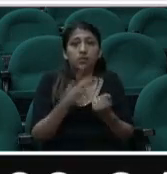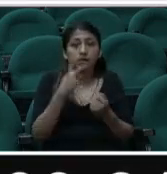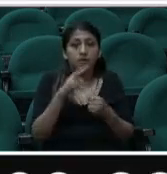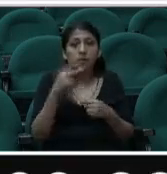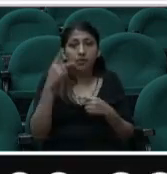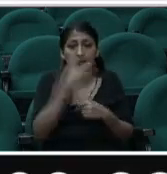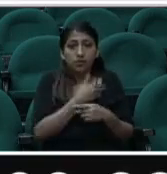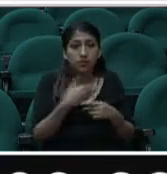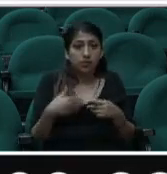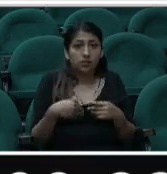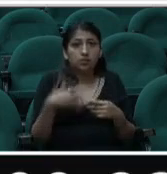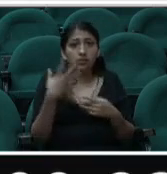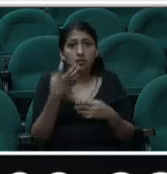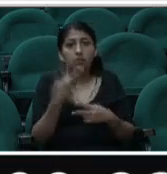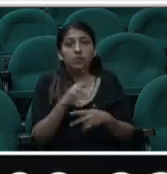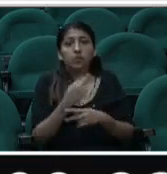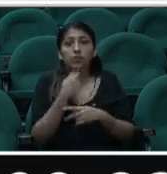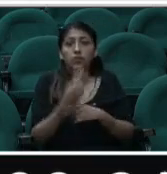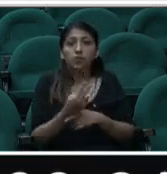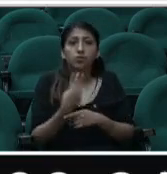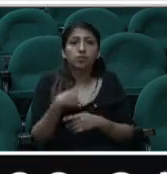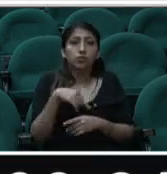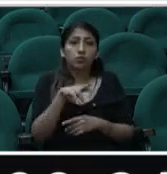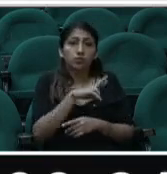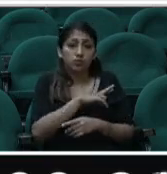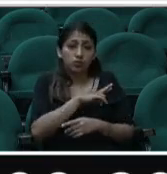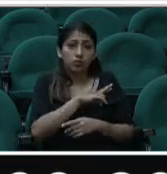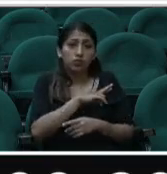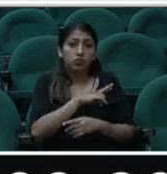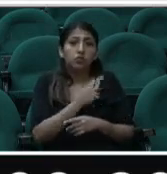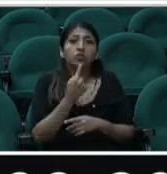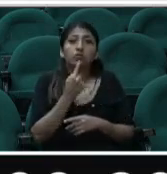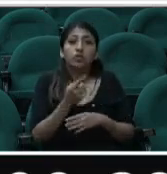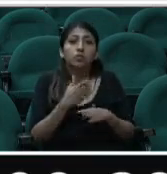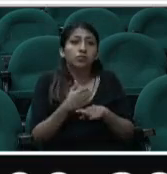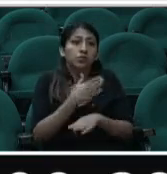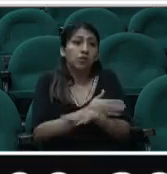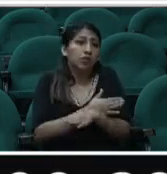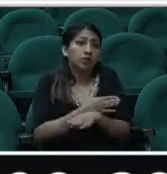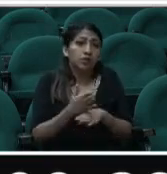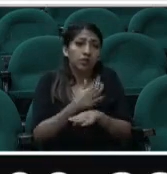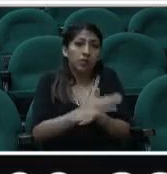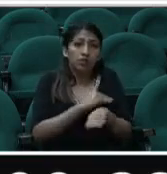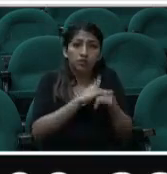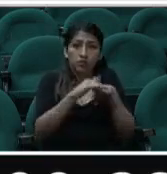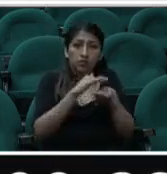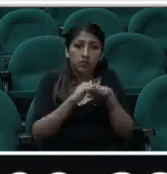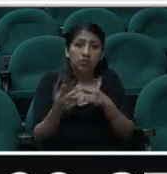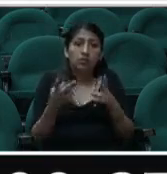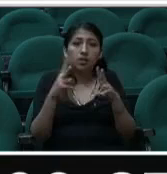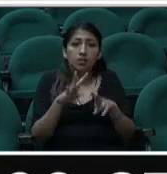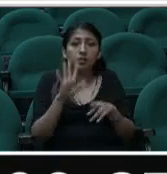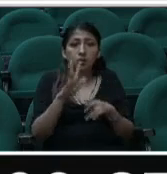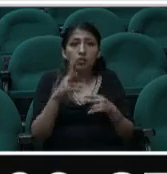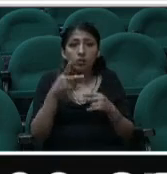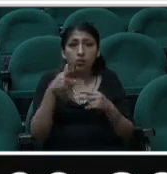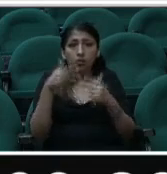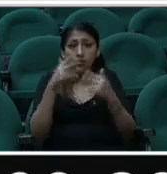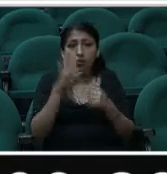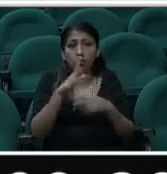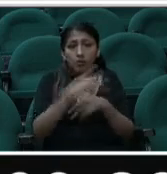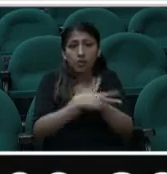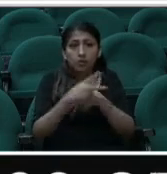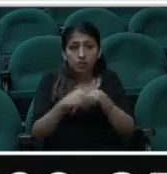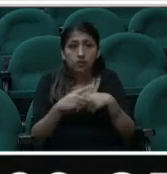presidencia de la república- que también se están pronunciando nosotros dijimos esto desde hace antes y hicimos la invitación incluso a la cámara de comercio de